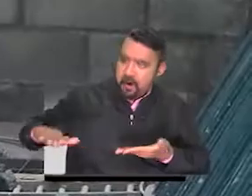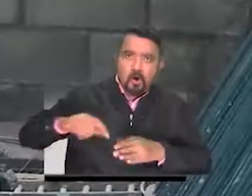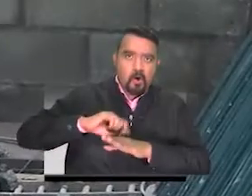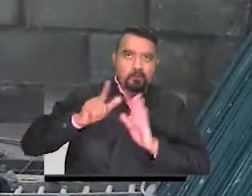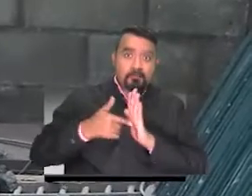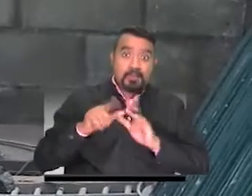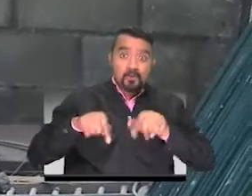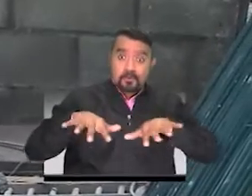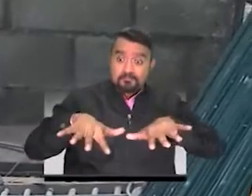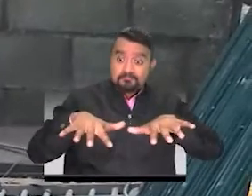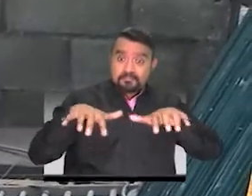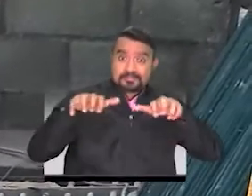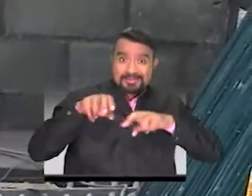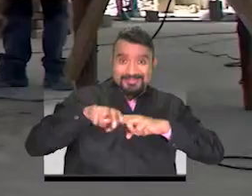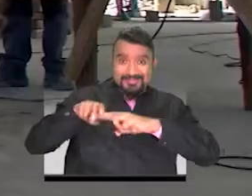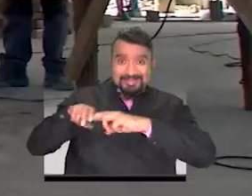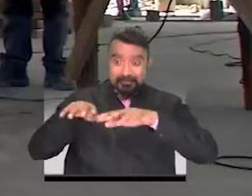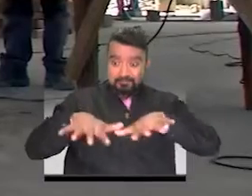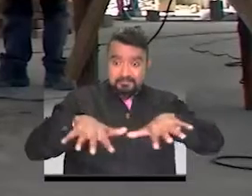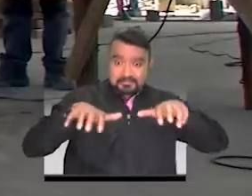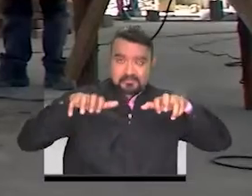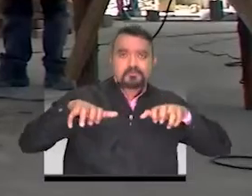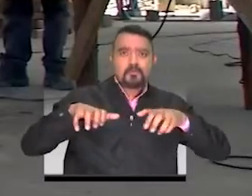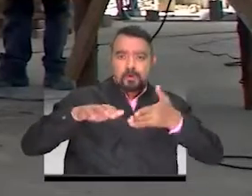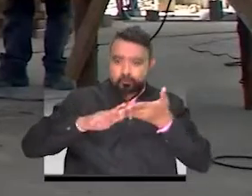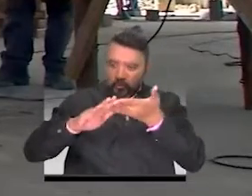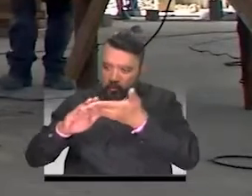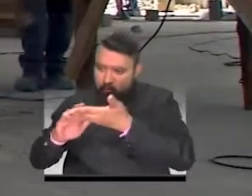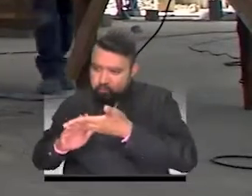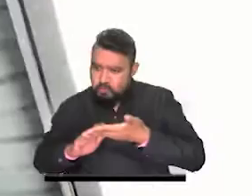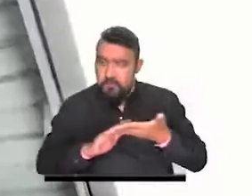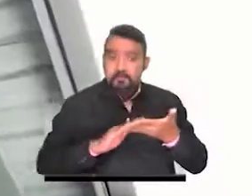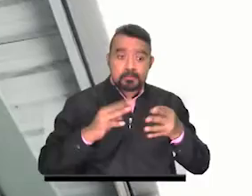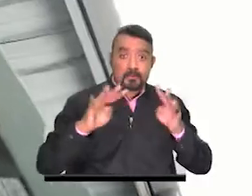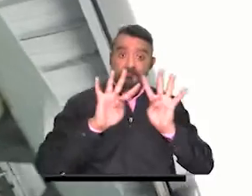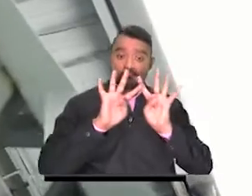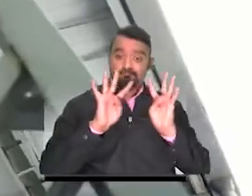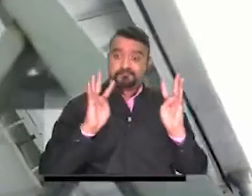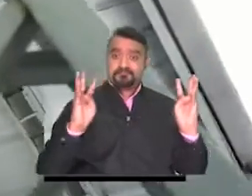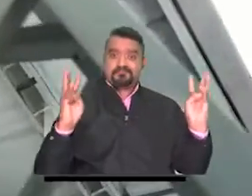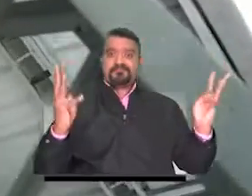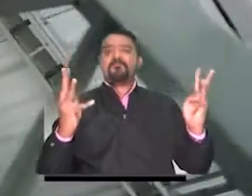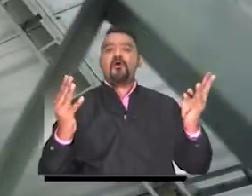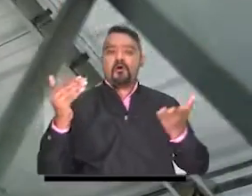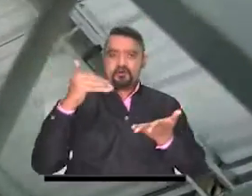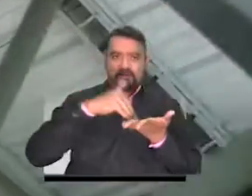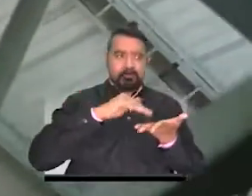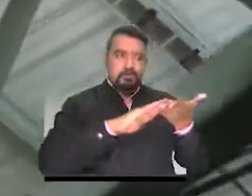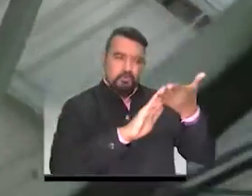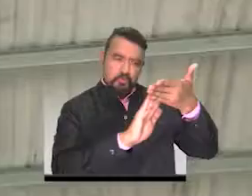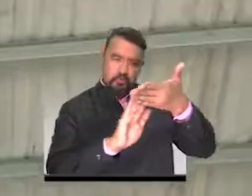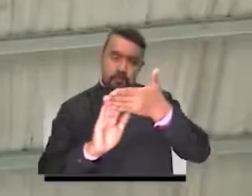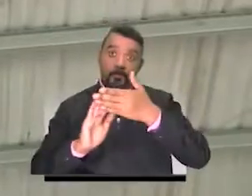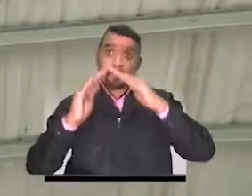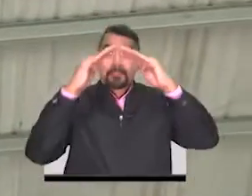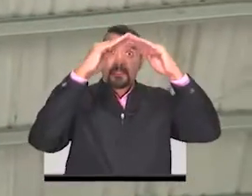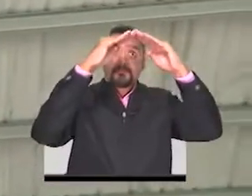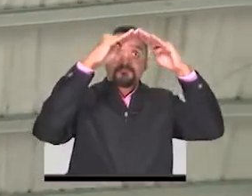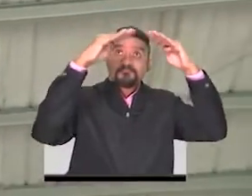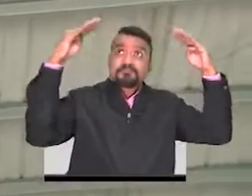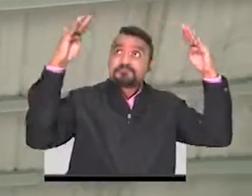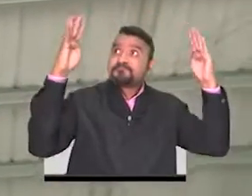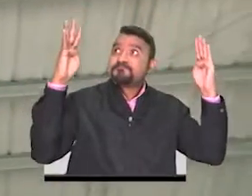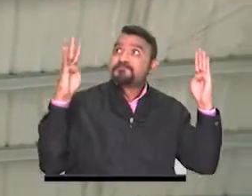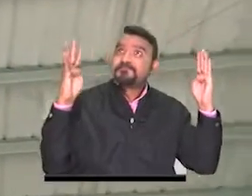graderías, cerramiento del escenario y la cubierta como tal. En este escenario, gracias a